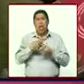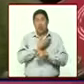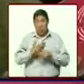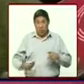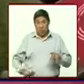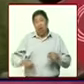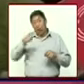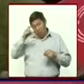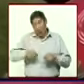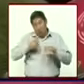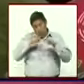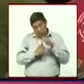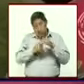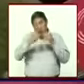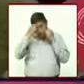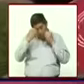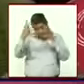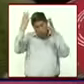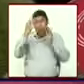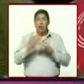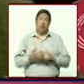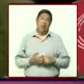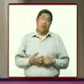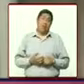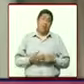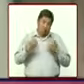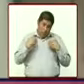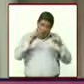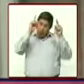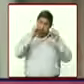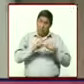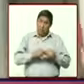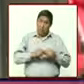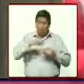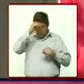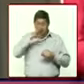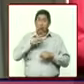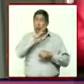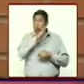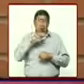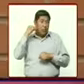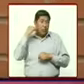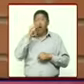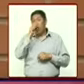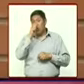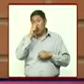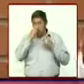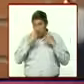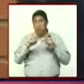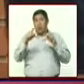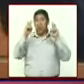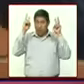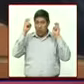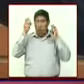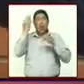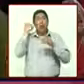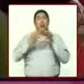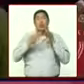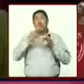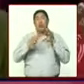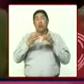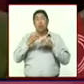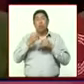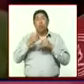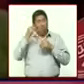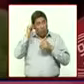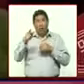las normativas de nuestro país y debería de ser el primero en ir. El señor Mesa y el señor Tuto fueron a declarar en el caso Golpe. ¿Y